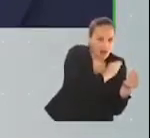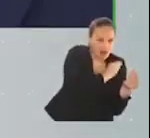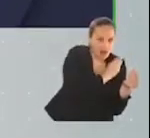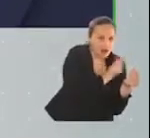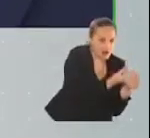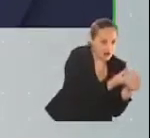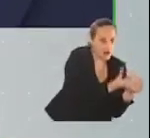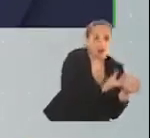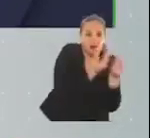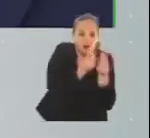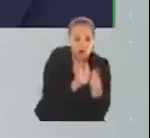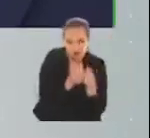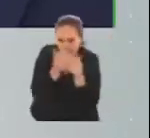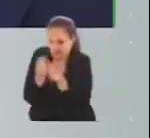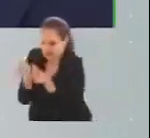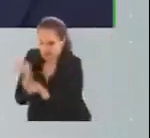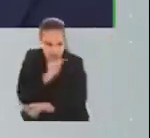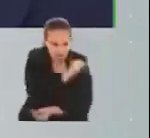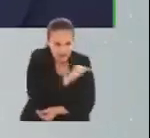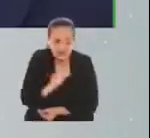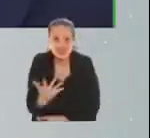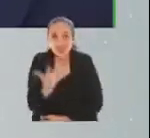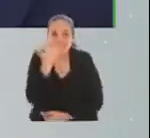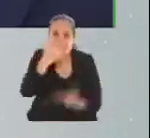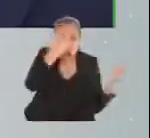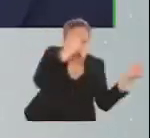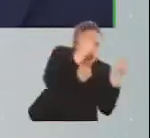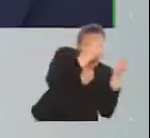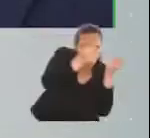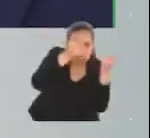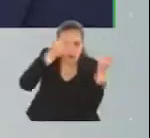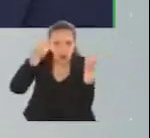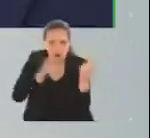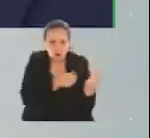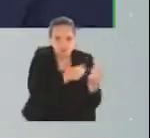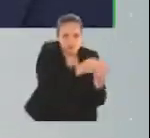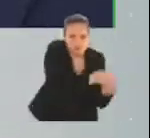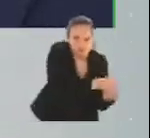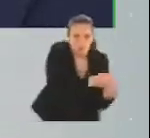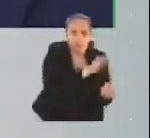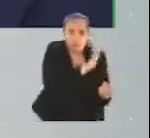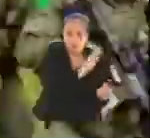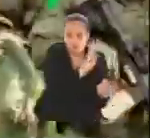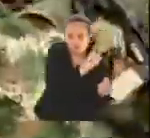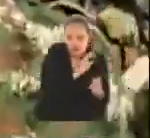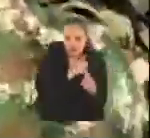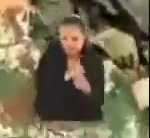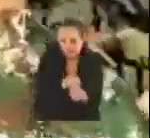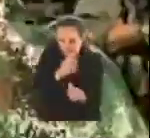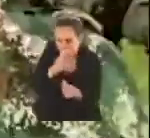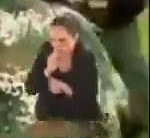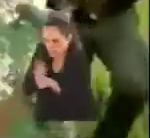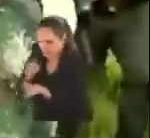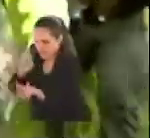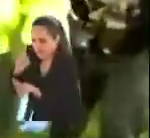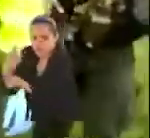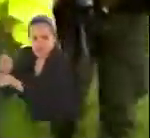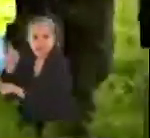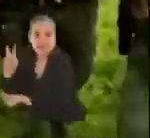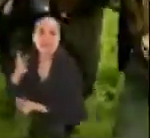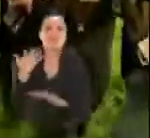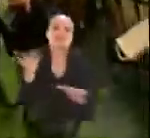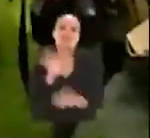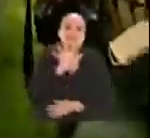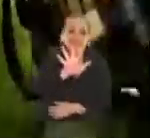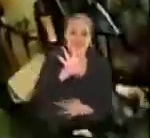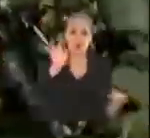marco de sus de sus tareas en esta en esta ocasión era la operación haga menor pero también está aquí les está esparta